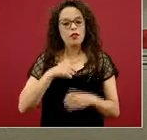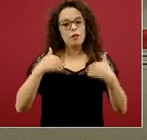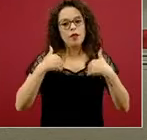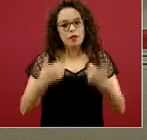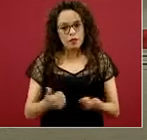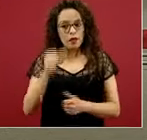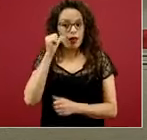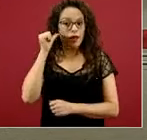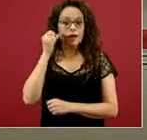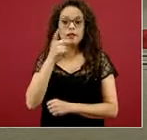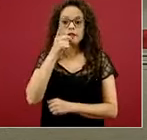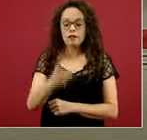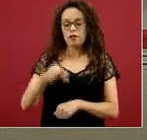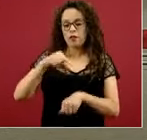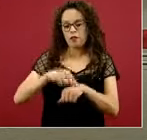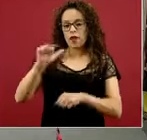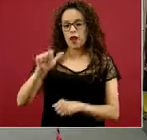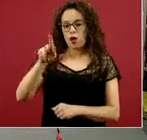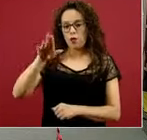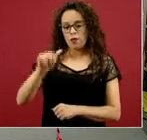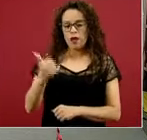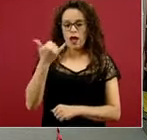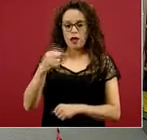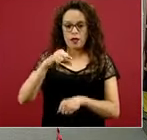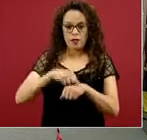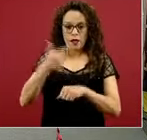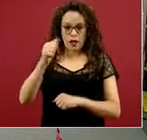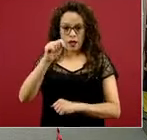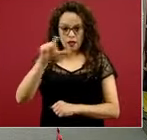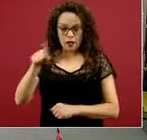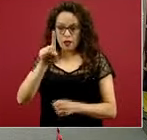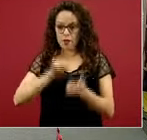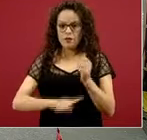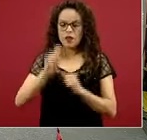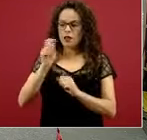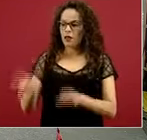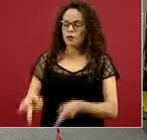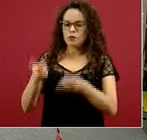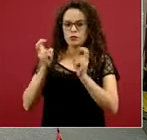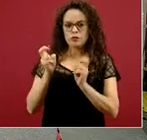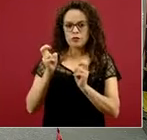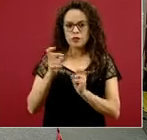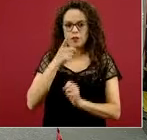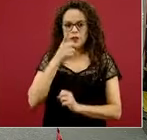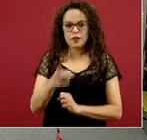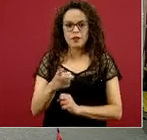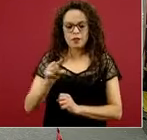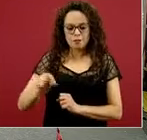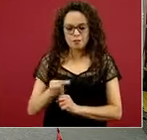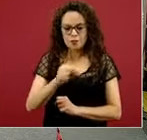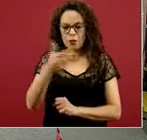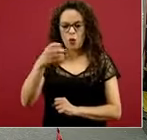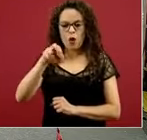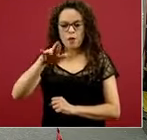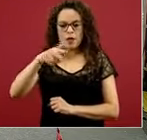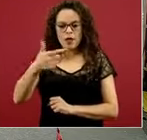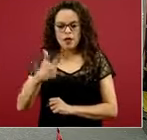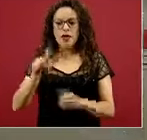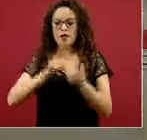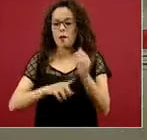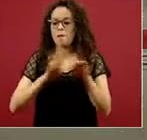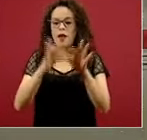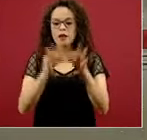ayer el doctor Alomía y el doctor López-Gatell, de este fenómeno más de robo hormiga. Es mucho más importante tal vez de